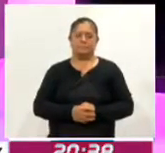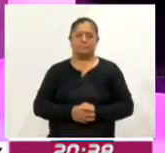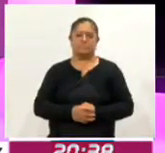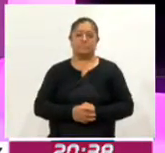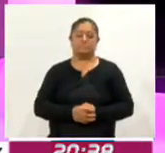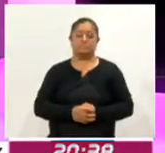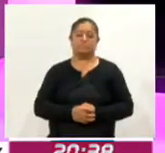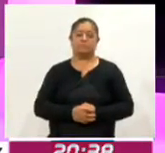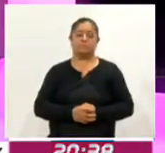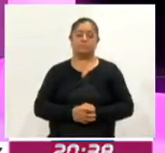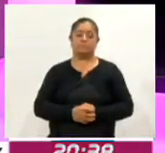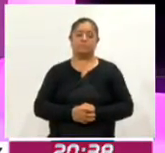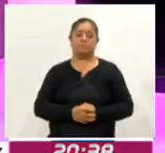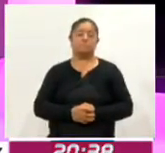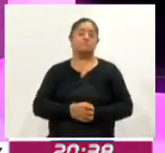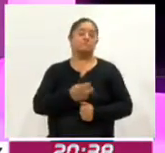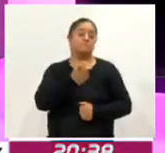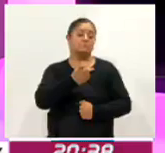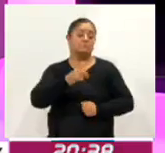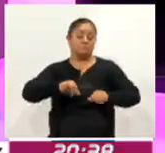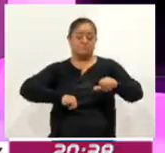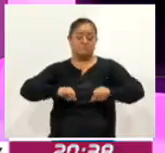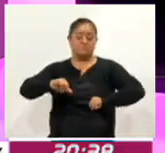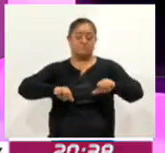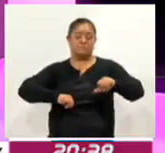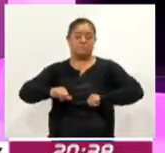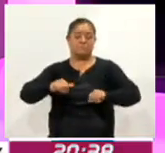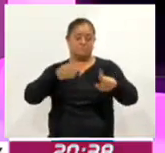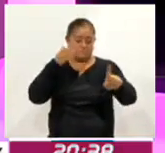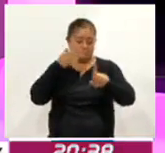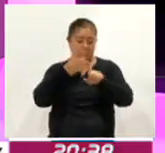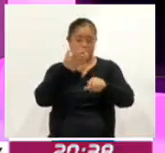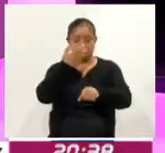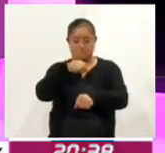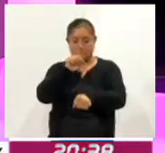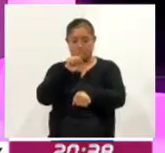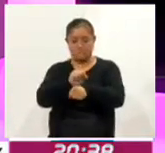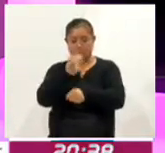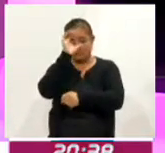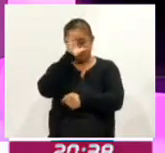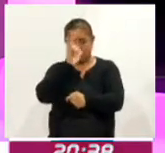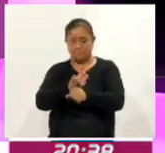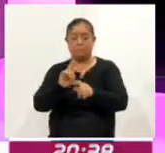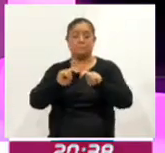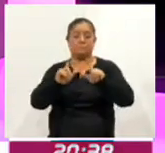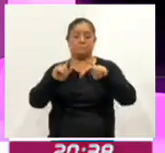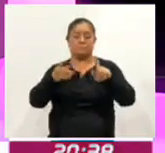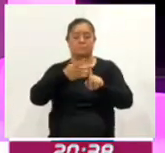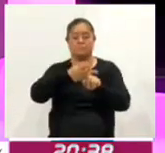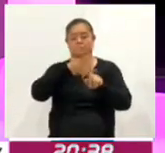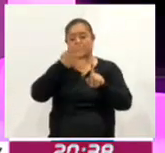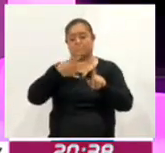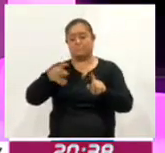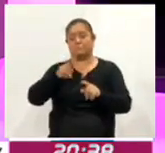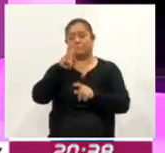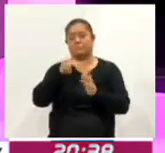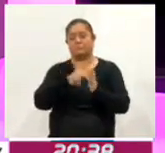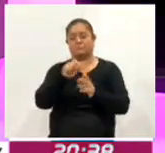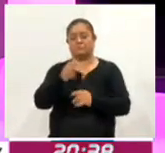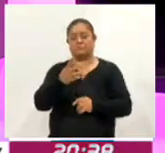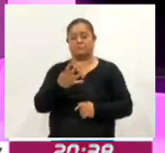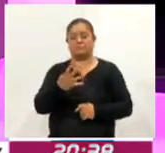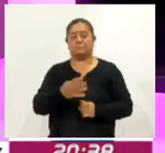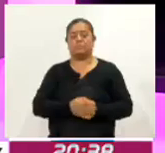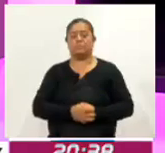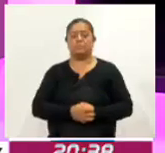Y como parte de las actividades en torno a la Semana Cultural Tlaxcala Diversa 2024, se llevó a